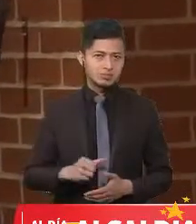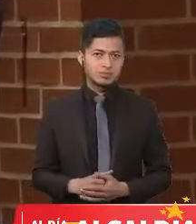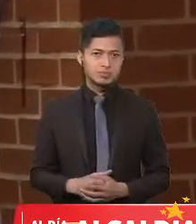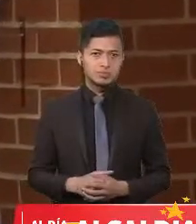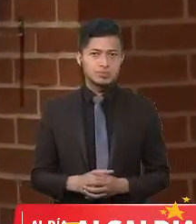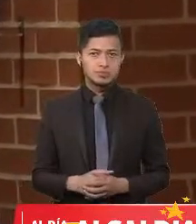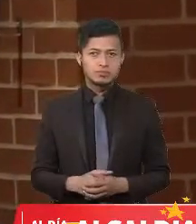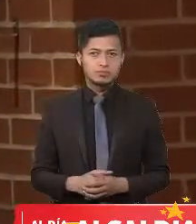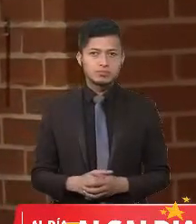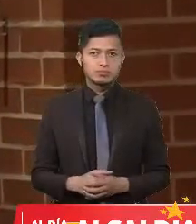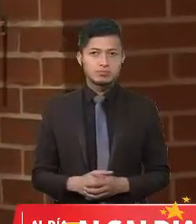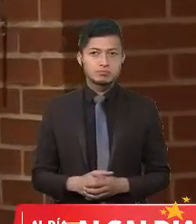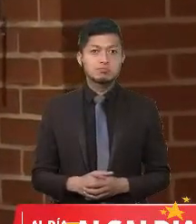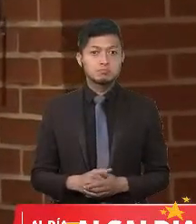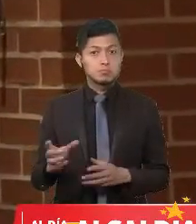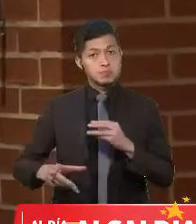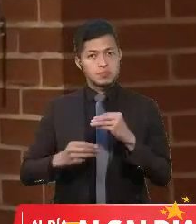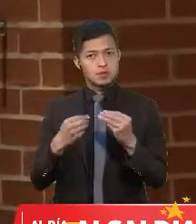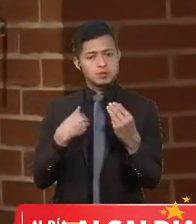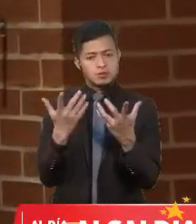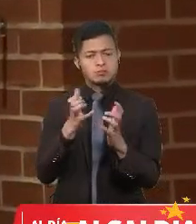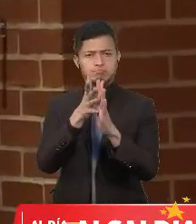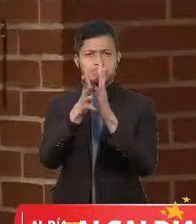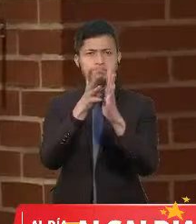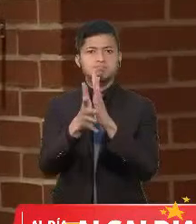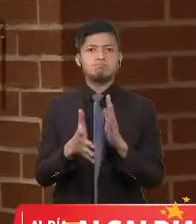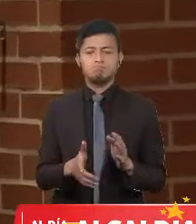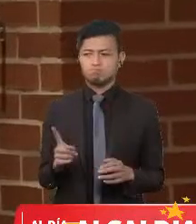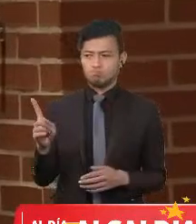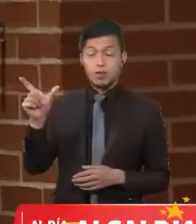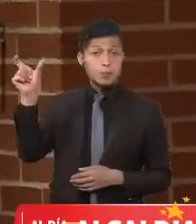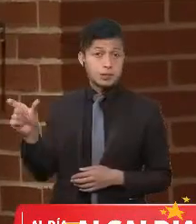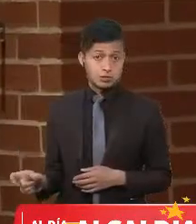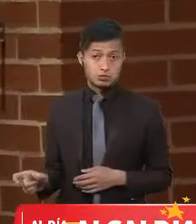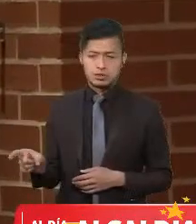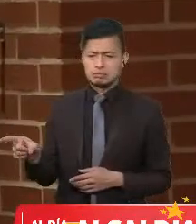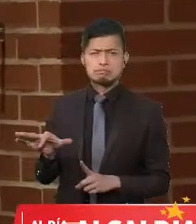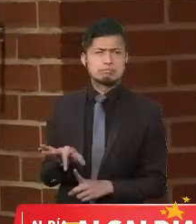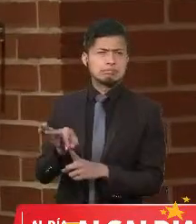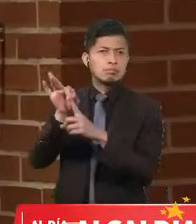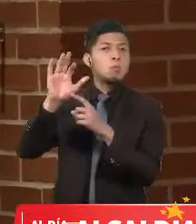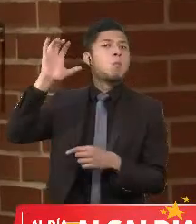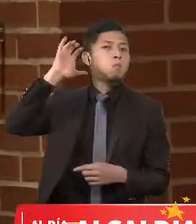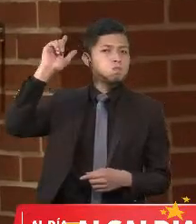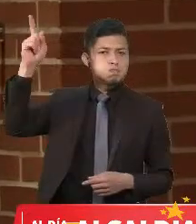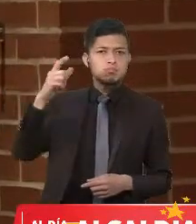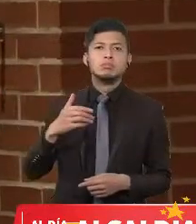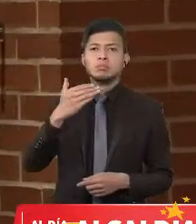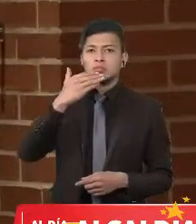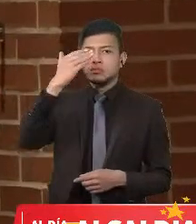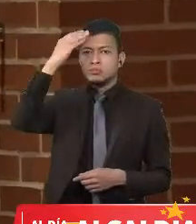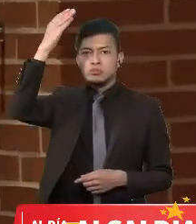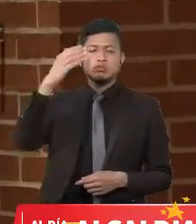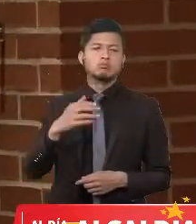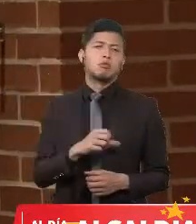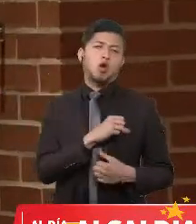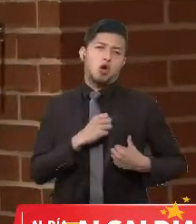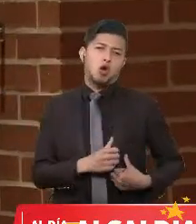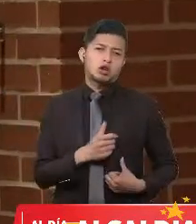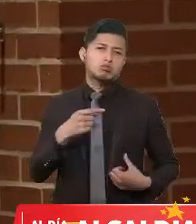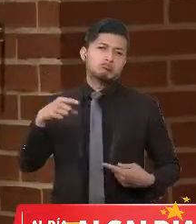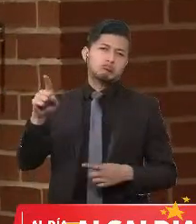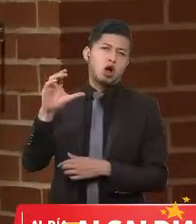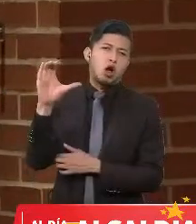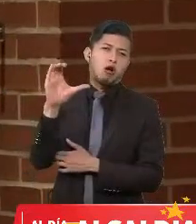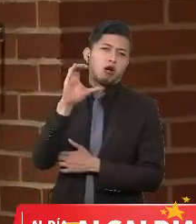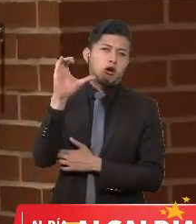que hacer también referencia a una persona muy especial que está allá en los Emiratos, un corazoncito colombiano que yo la he